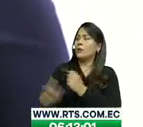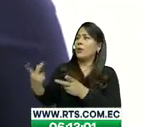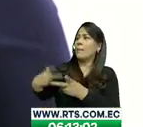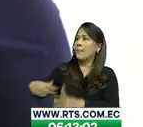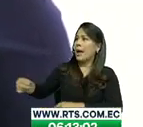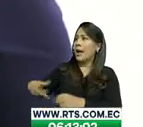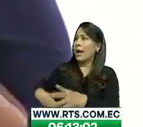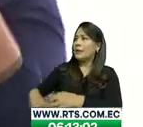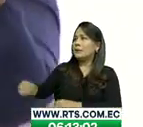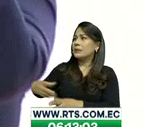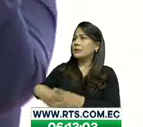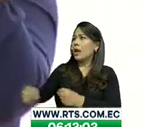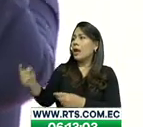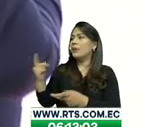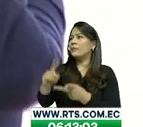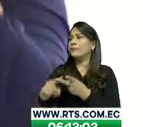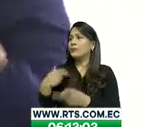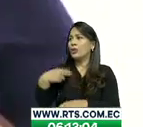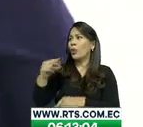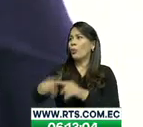gastos de mis hermanos.